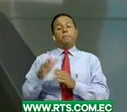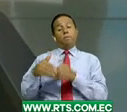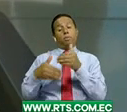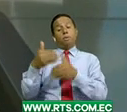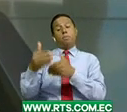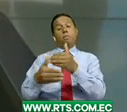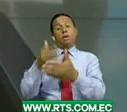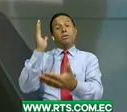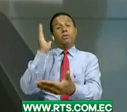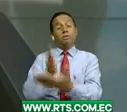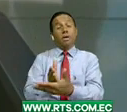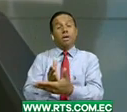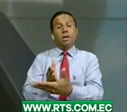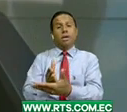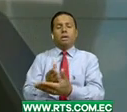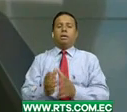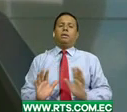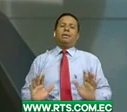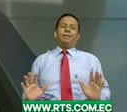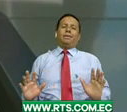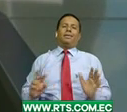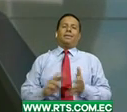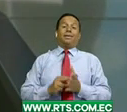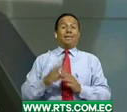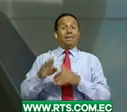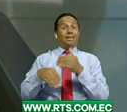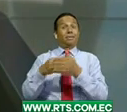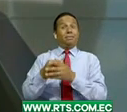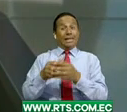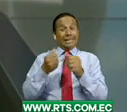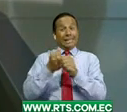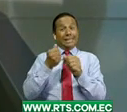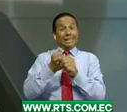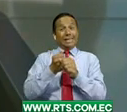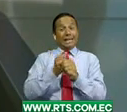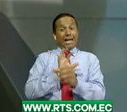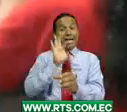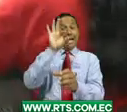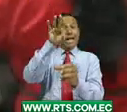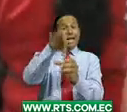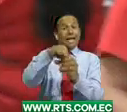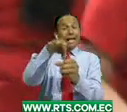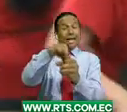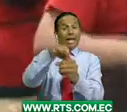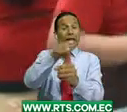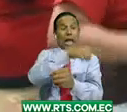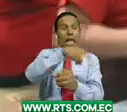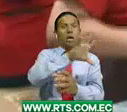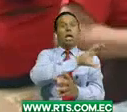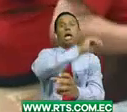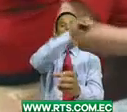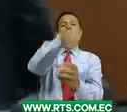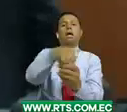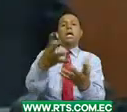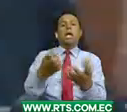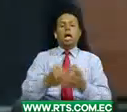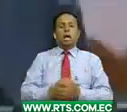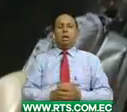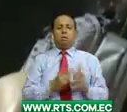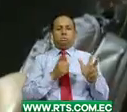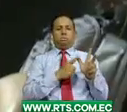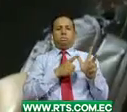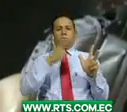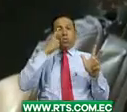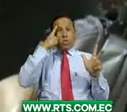con sentencia antes de la inscripción de las candidaturas. Ya sabemos que eso es a lo que están apuntando. Por cohecho son procesados Correa, Jorge